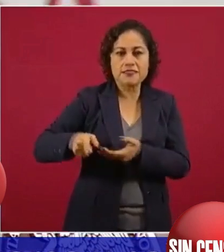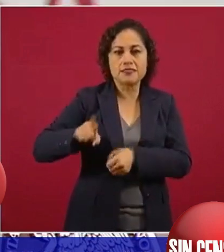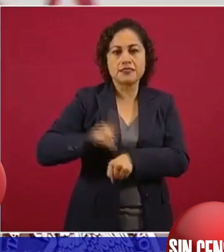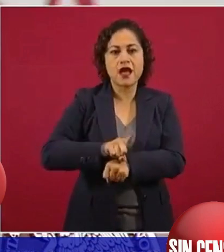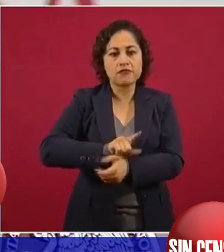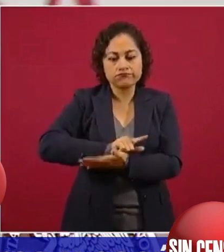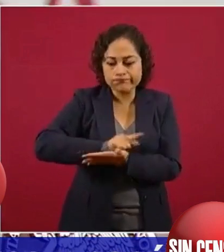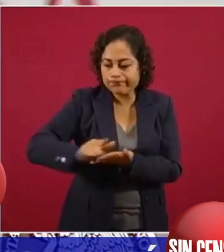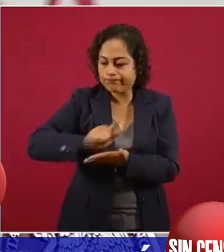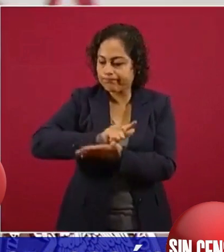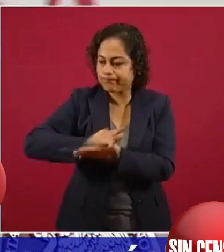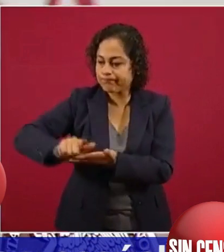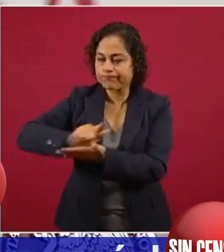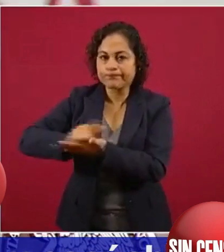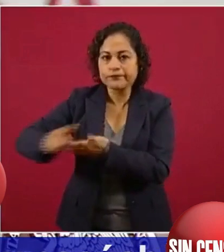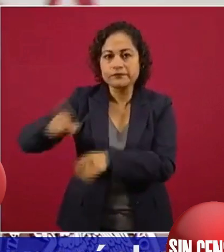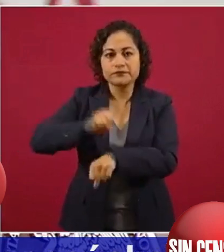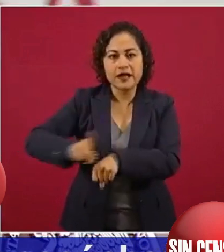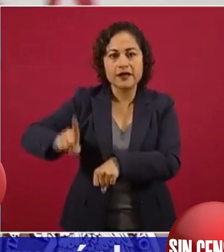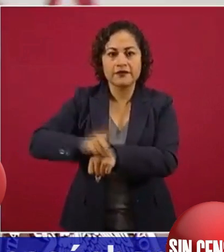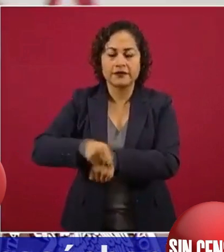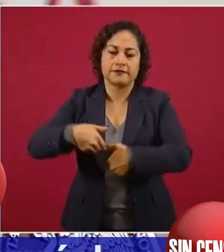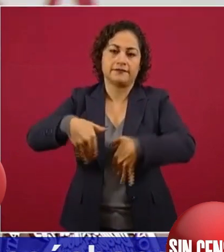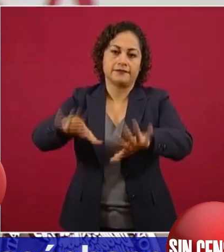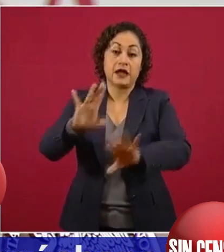celebro ya en la Cámara de Diputados,